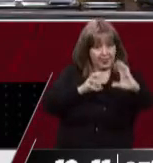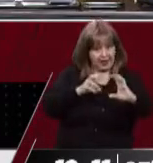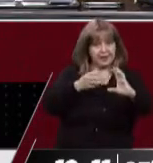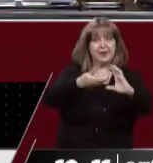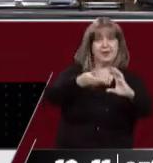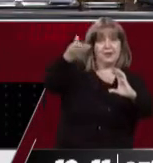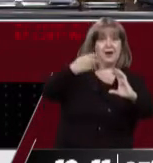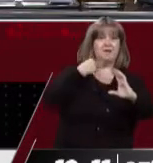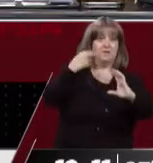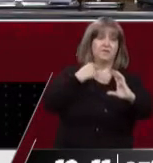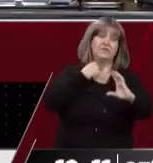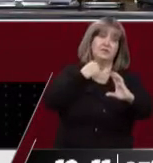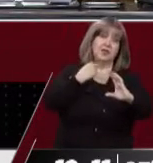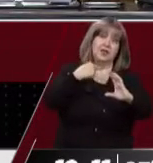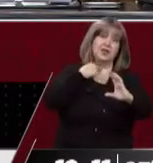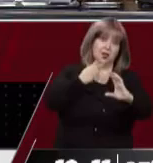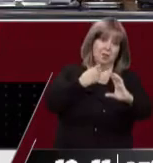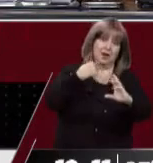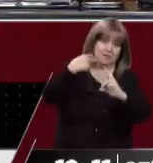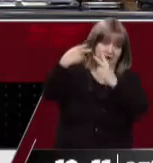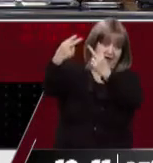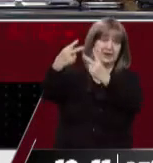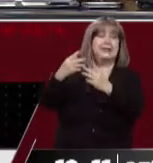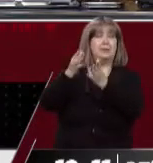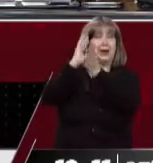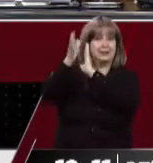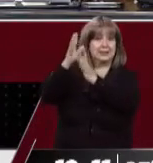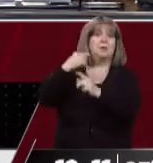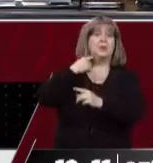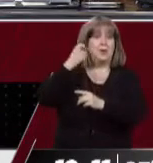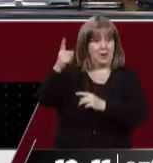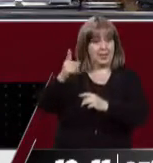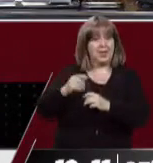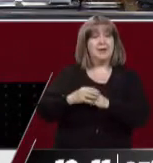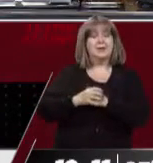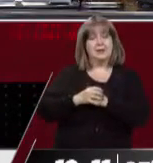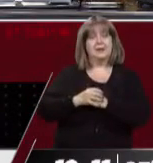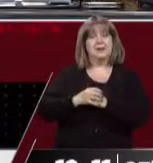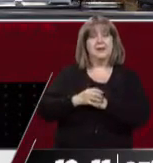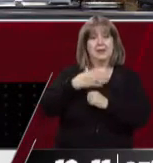que pueda recuperar quizás más rápido también el tratamiento que está haciendo él desde aquí de la Argentina.